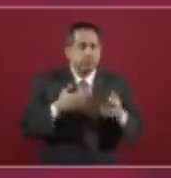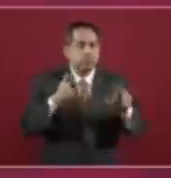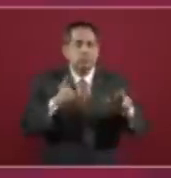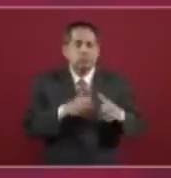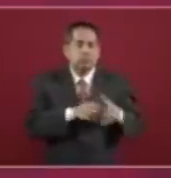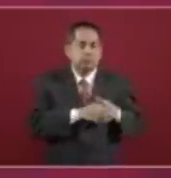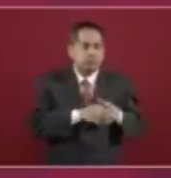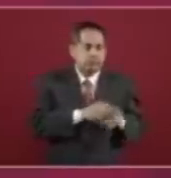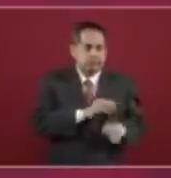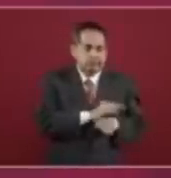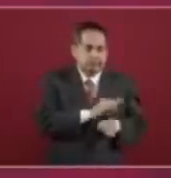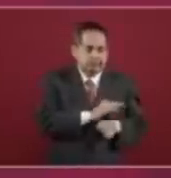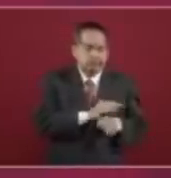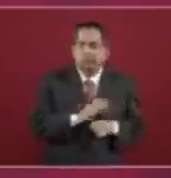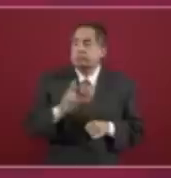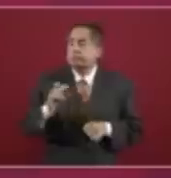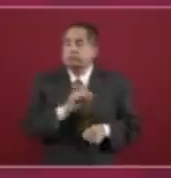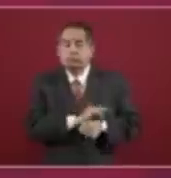intereses creados,